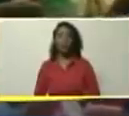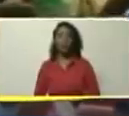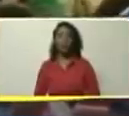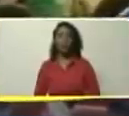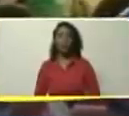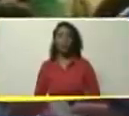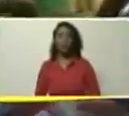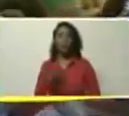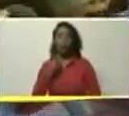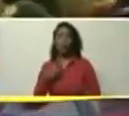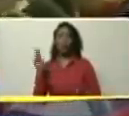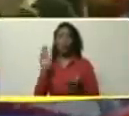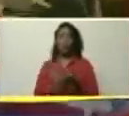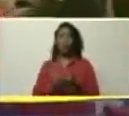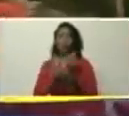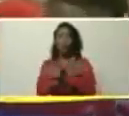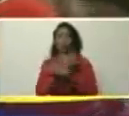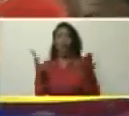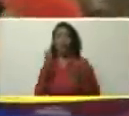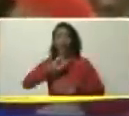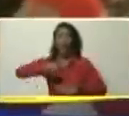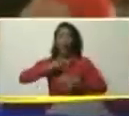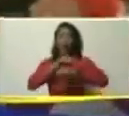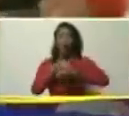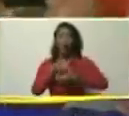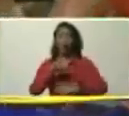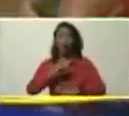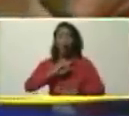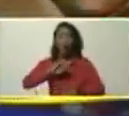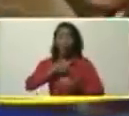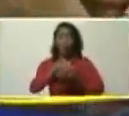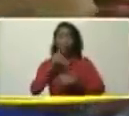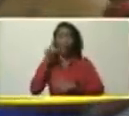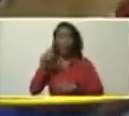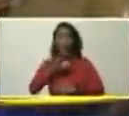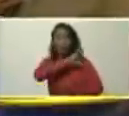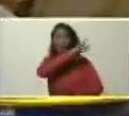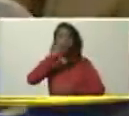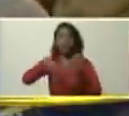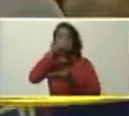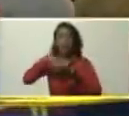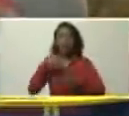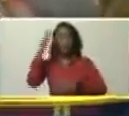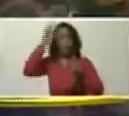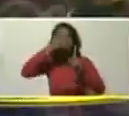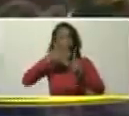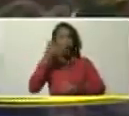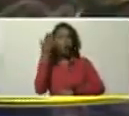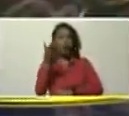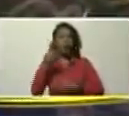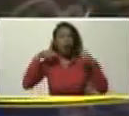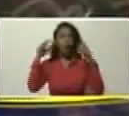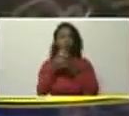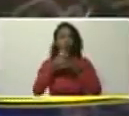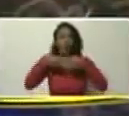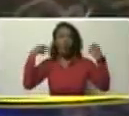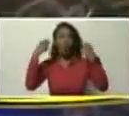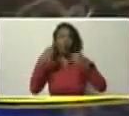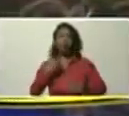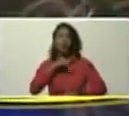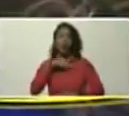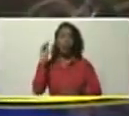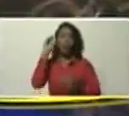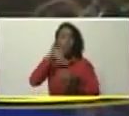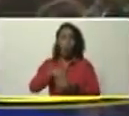Nos hemos puesto a la orden de él, la dirección nacional, por instrucciones suyas, el comando de campaña, y aquí nos instalamos.